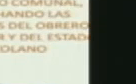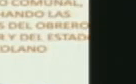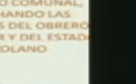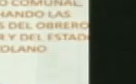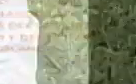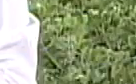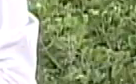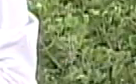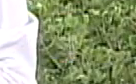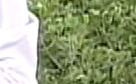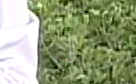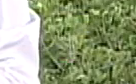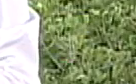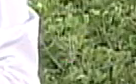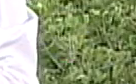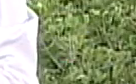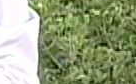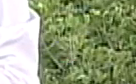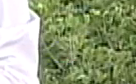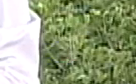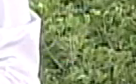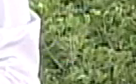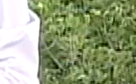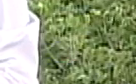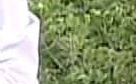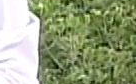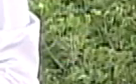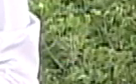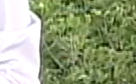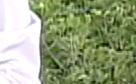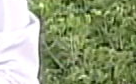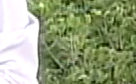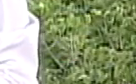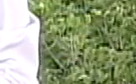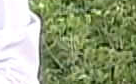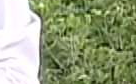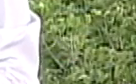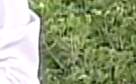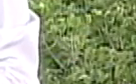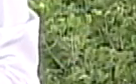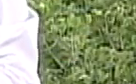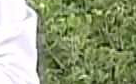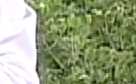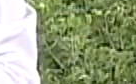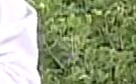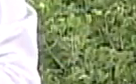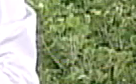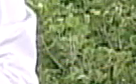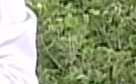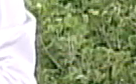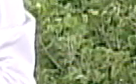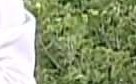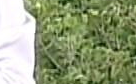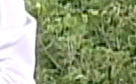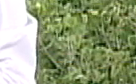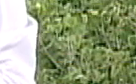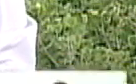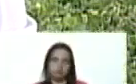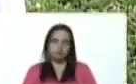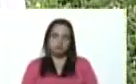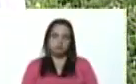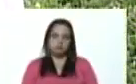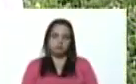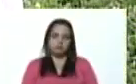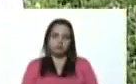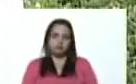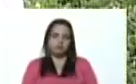mejoramiento tanto del hábitat familiar como el mejoramiento de la infraestructura social. llámese iglesias, escuelas,